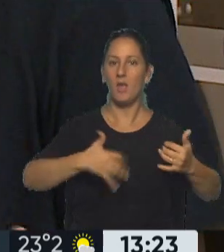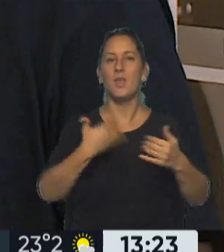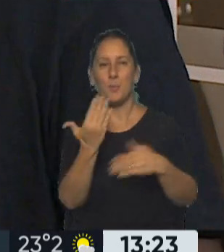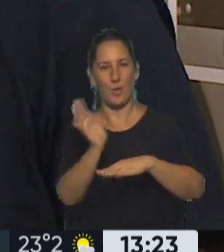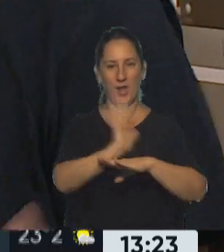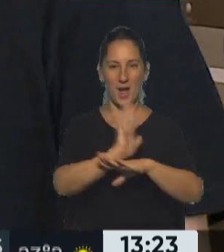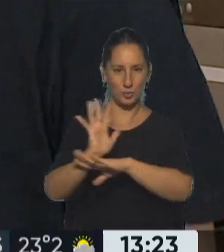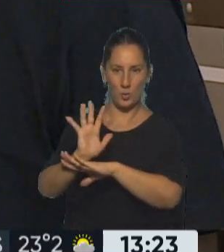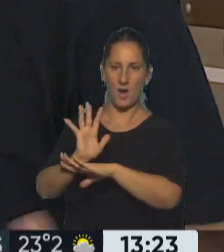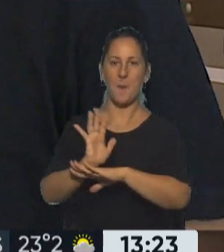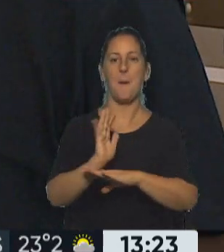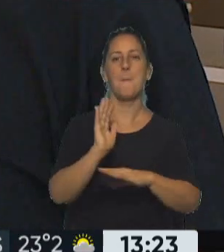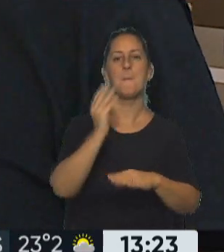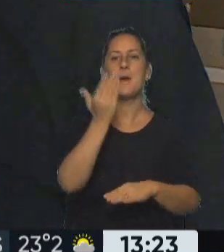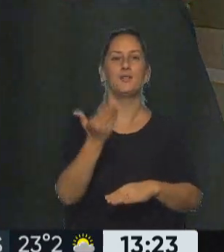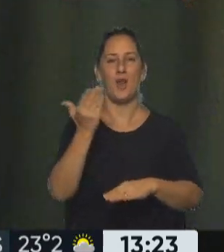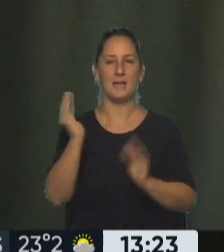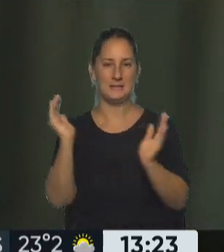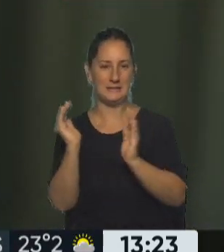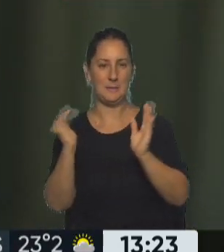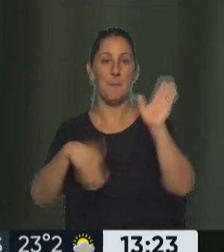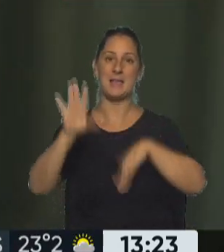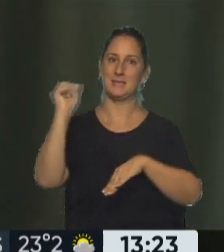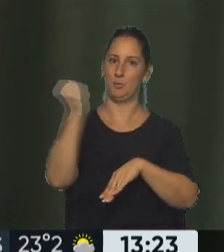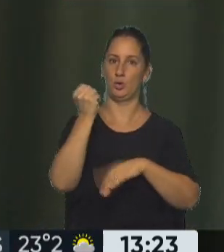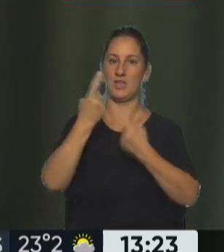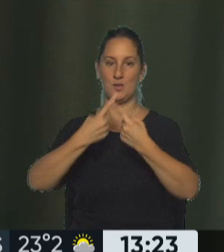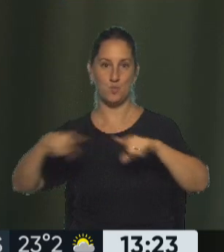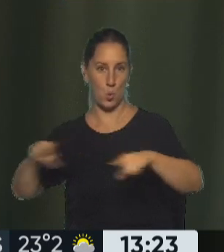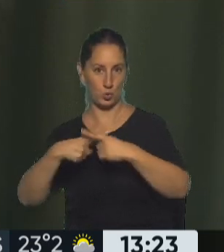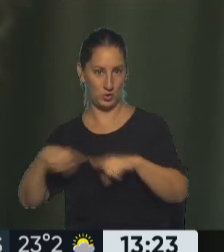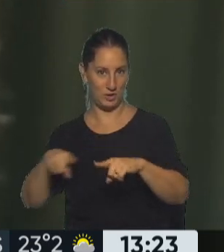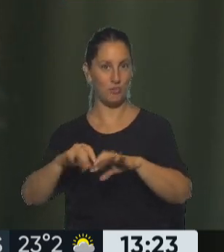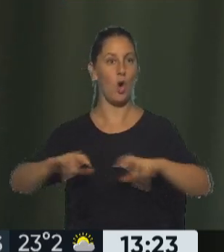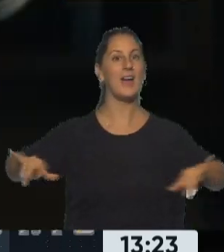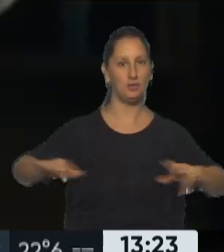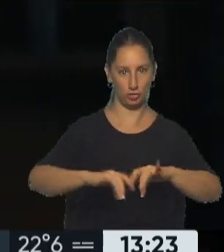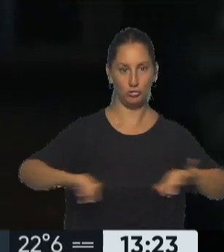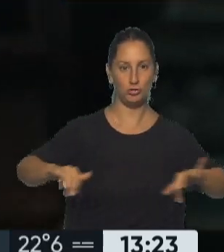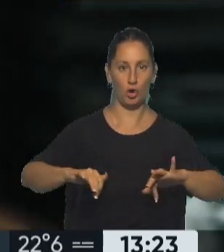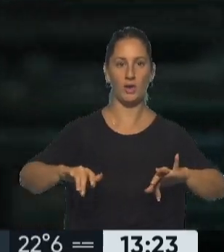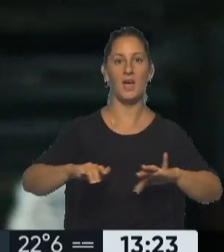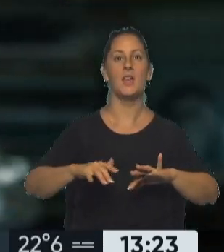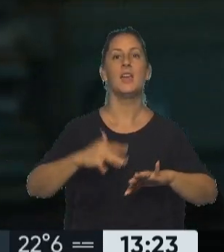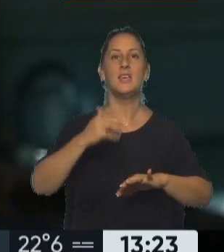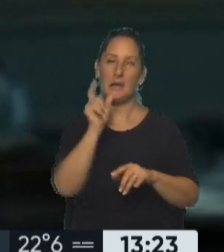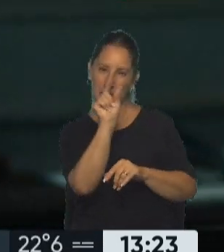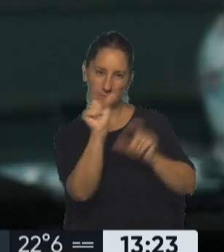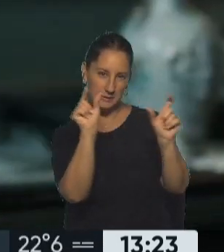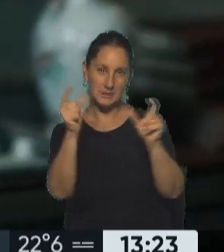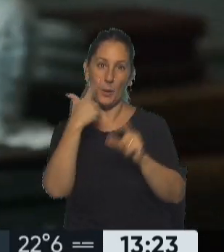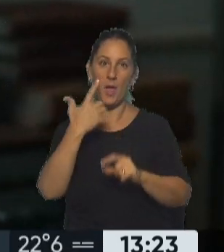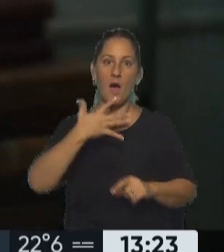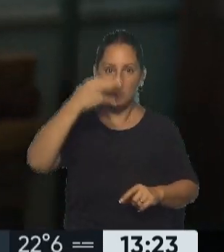los personajes por ahí más chiquitos. Era más importante lo que podían hacer como músicos y que pudieran tocar y que esas escenas fueran realmente creíbles y que